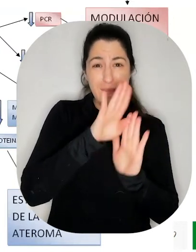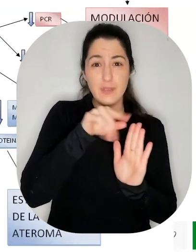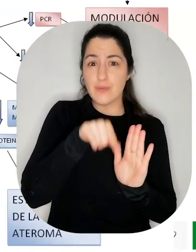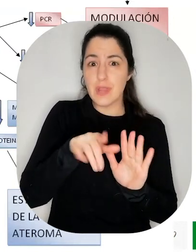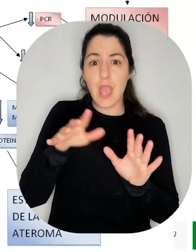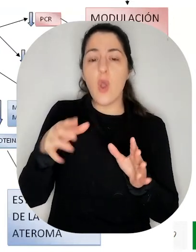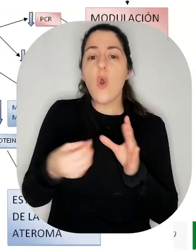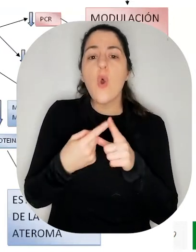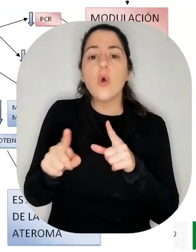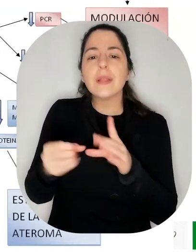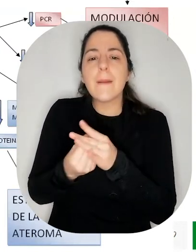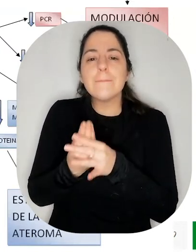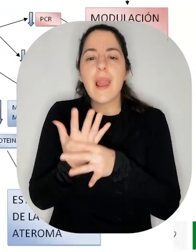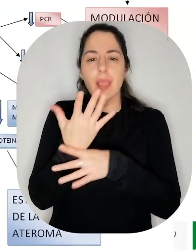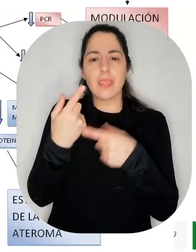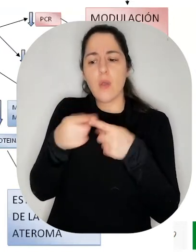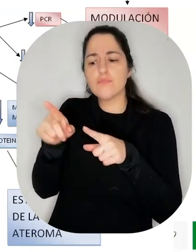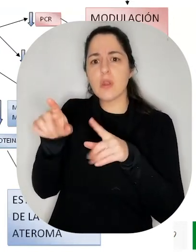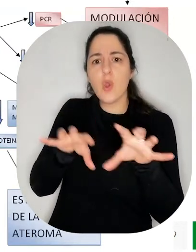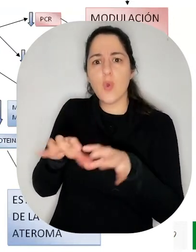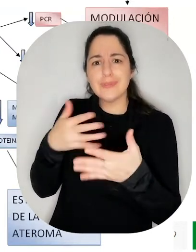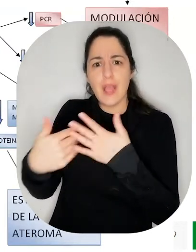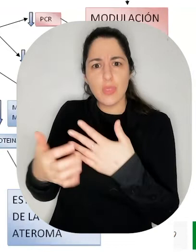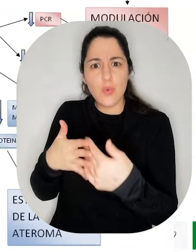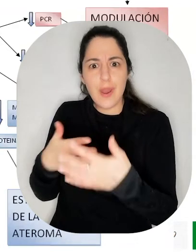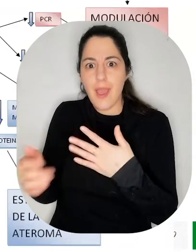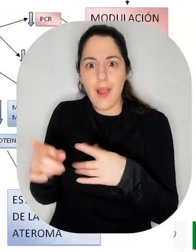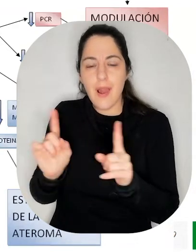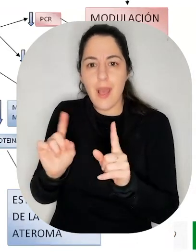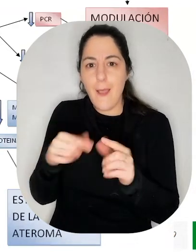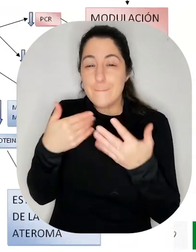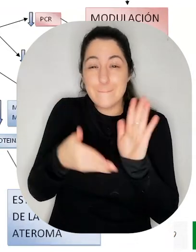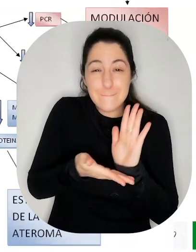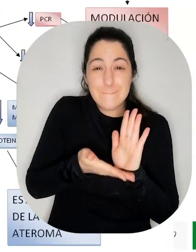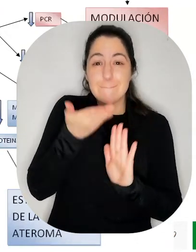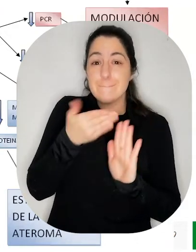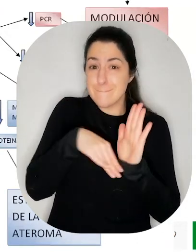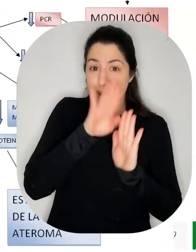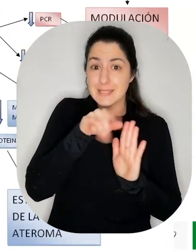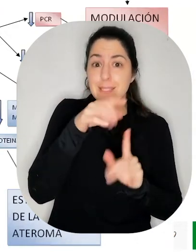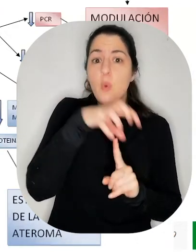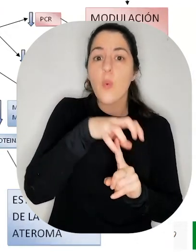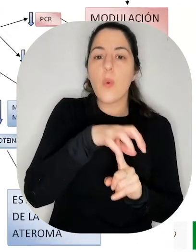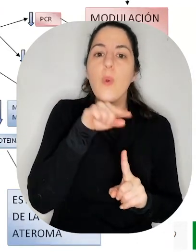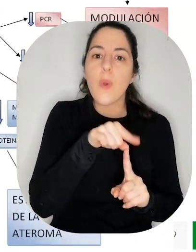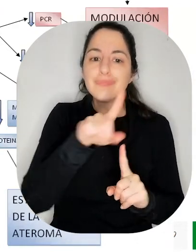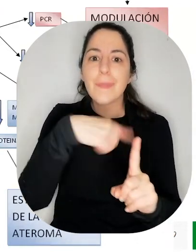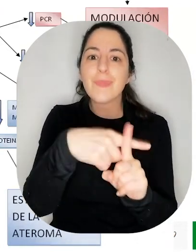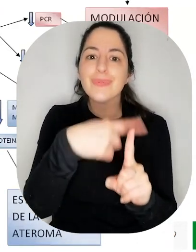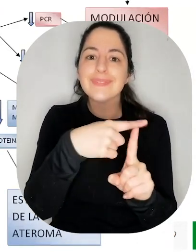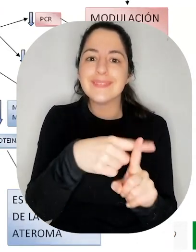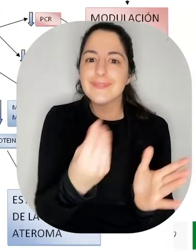derivados de hongos que de cualquier planta u otro elemento de la naturaleza. O sea, hemos sacado de los hongos